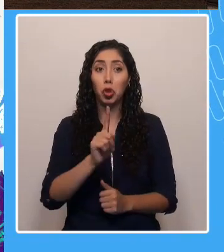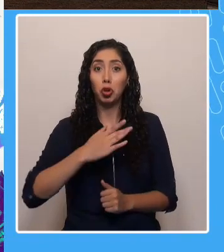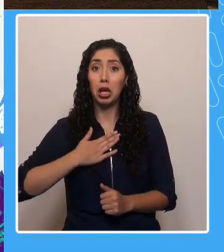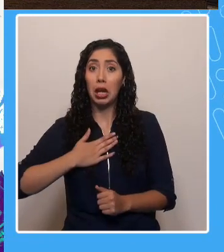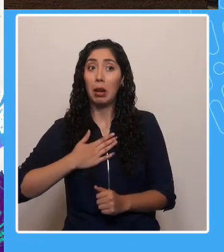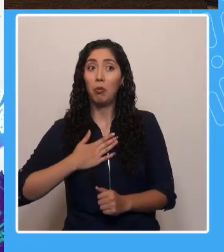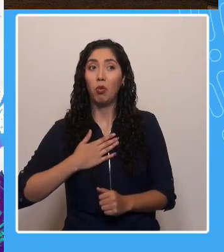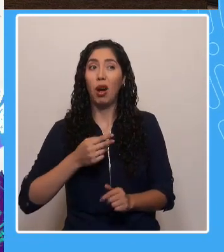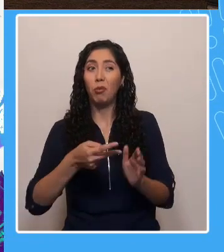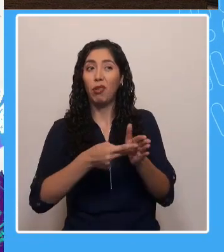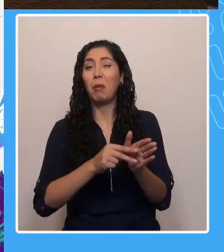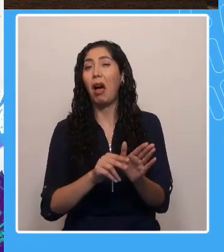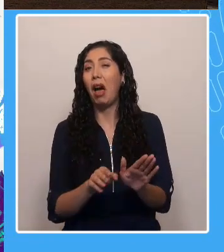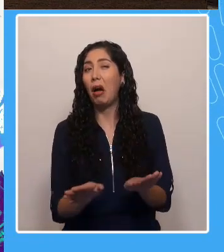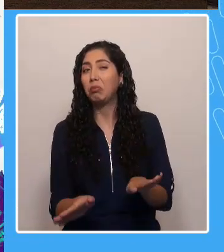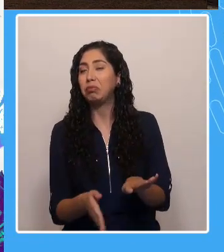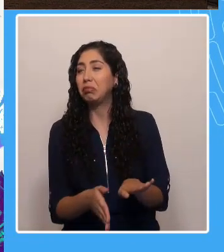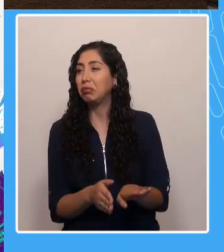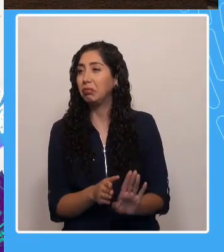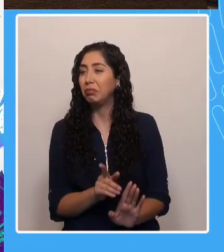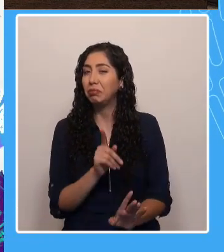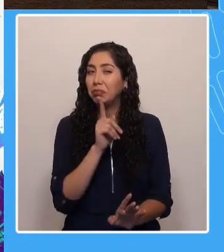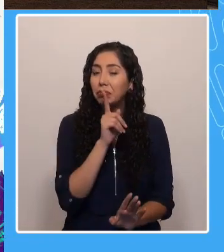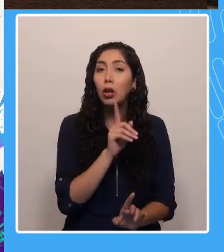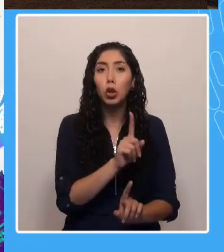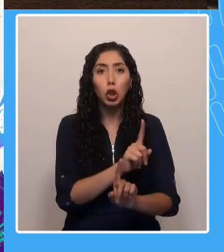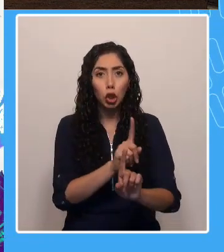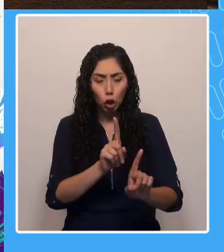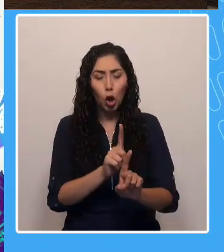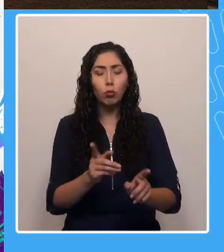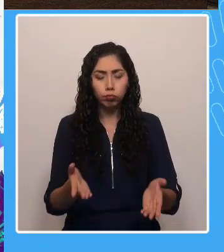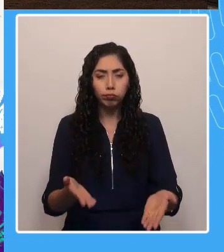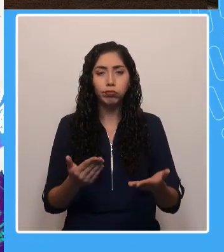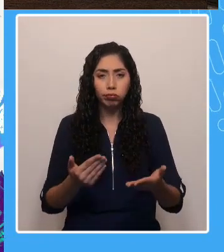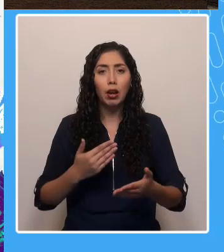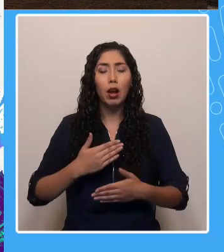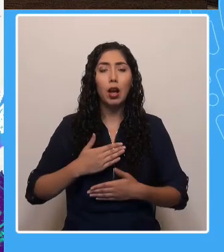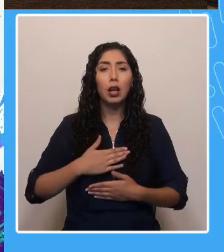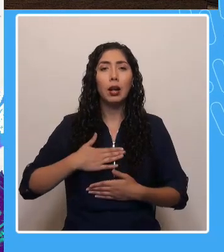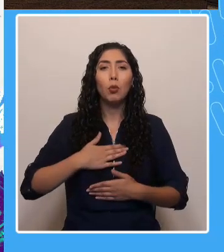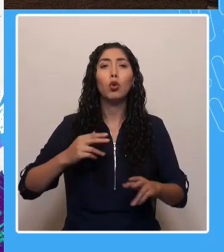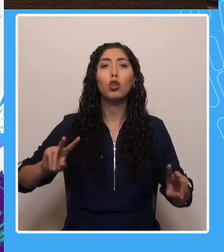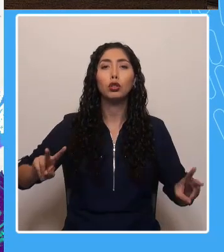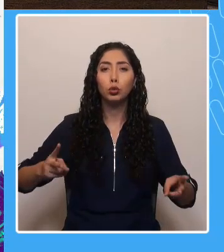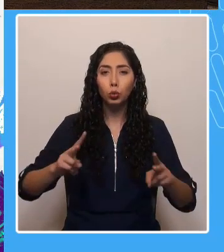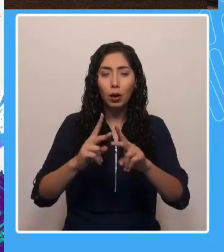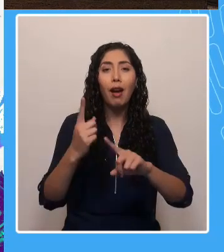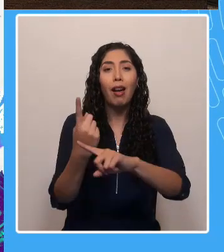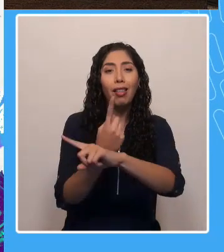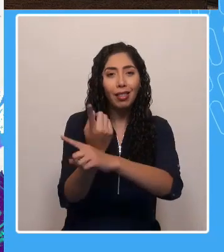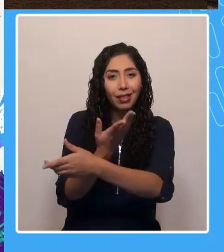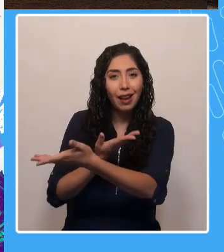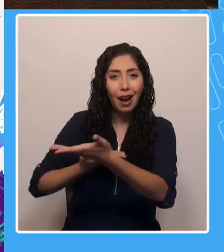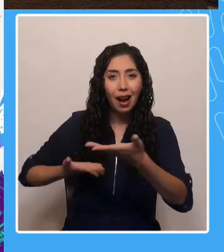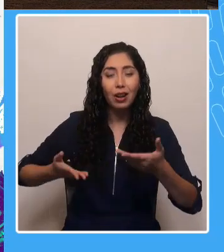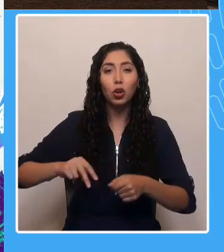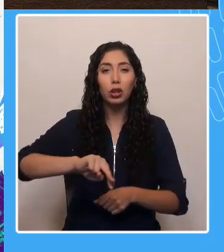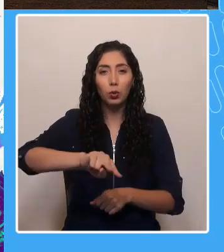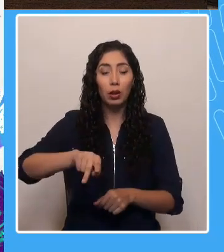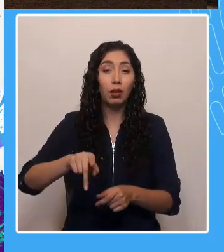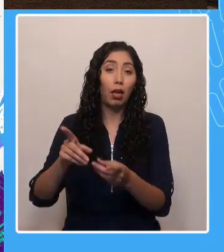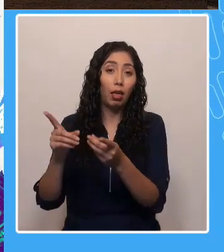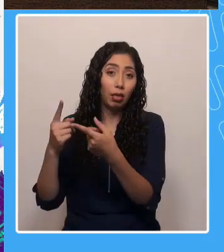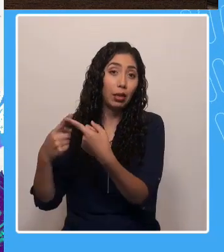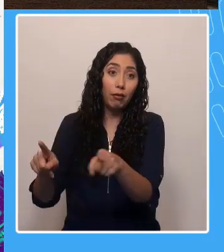la alfombra, sino más bien buscando construir posiciones en base al diálogo de nuestras